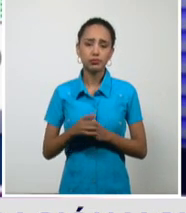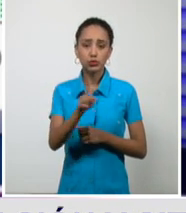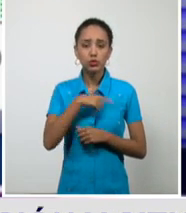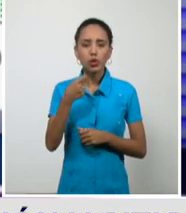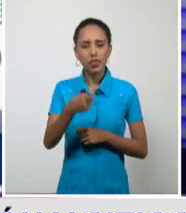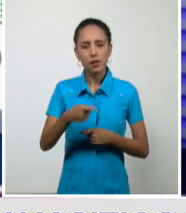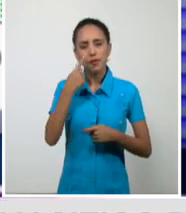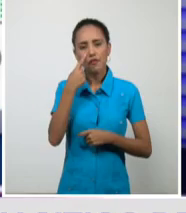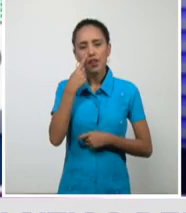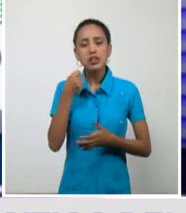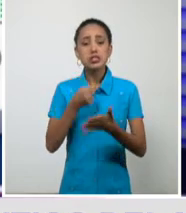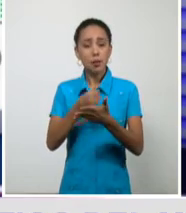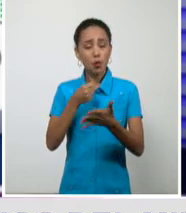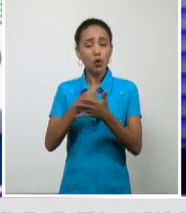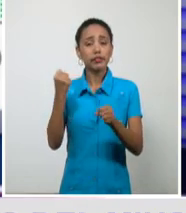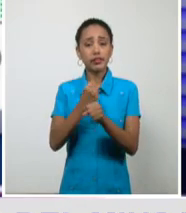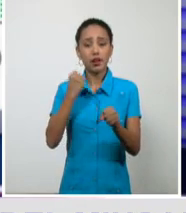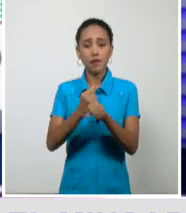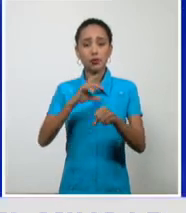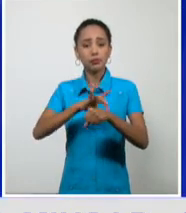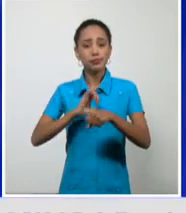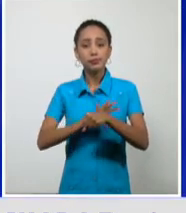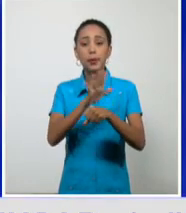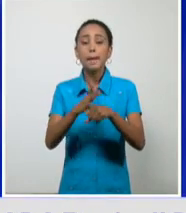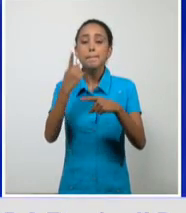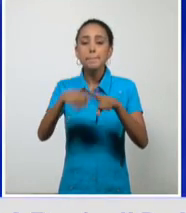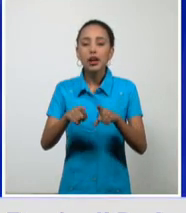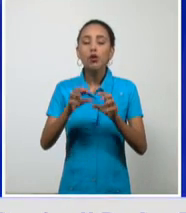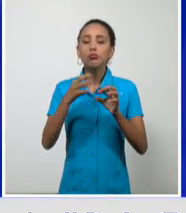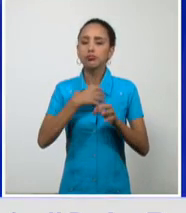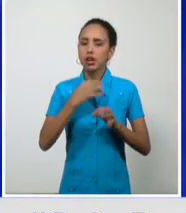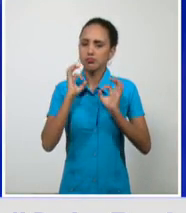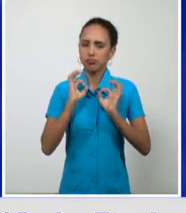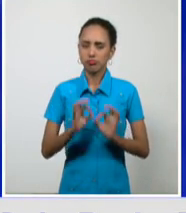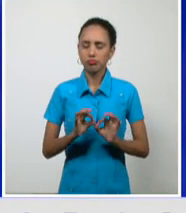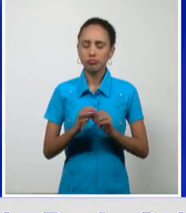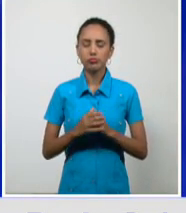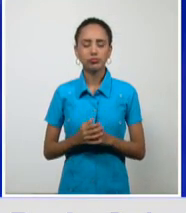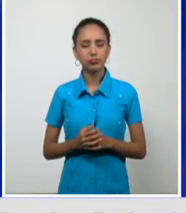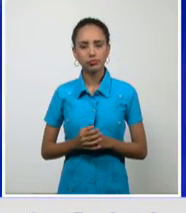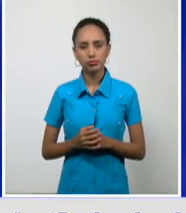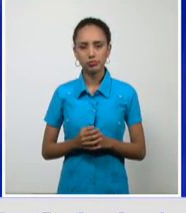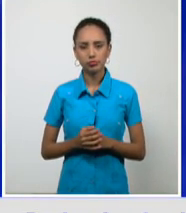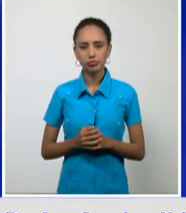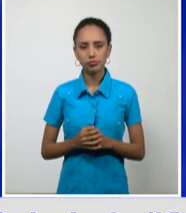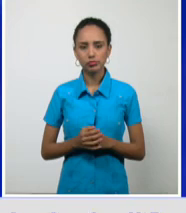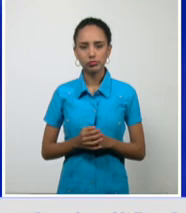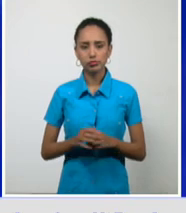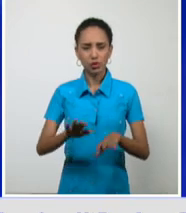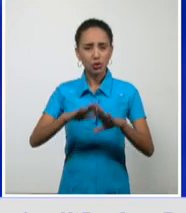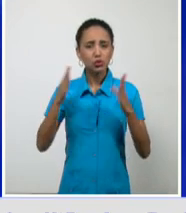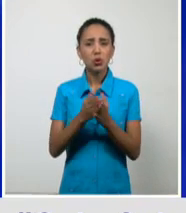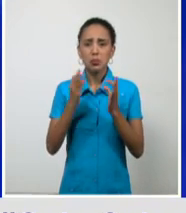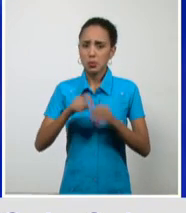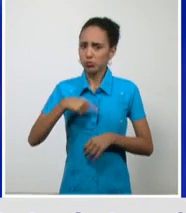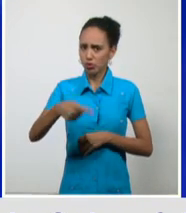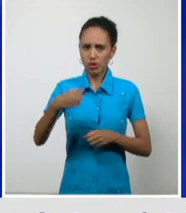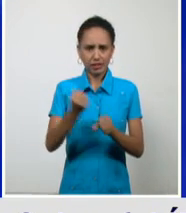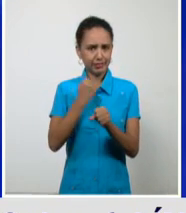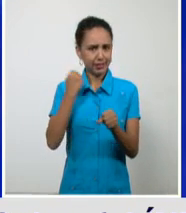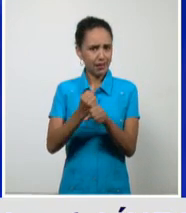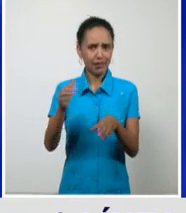de la COVID-19, pero también se haga con seguridad. Todo esto, por supuesto, con las rutinas que continúan, con sus diferentes